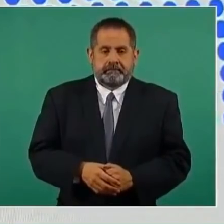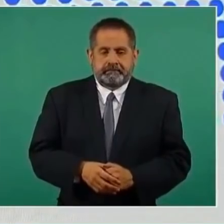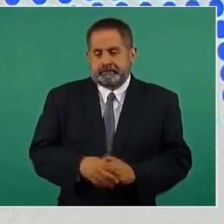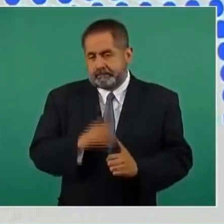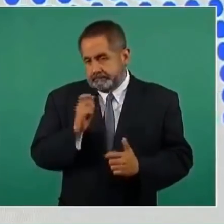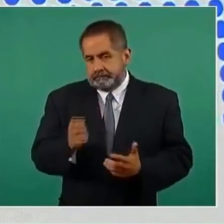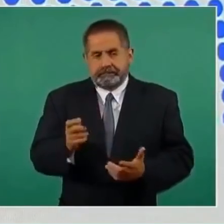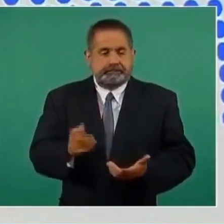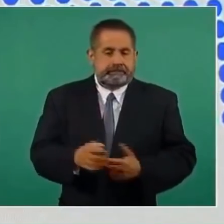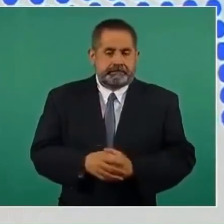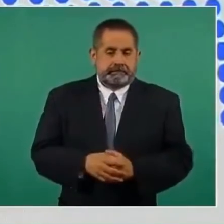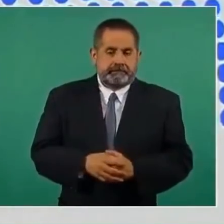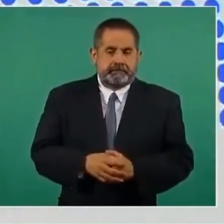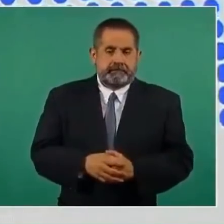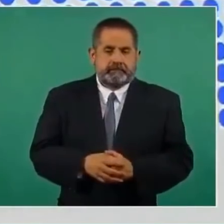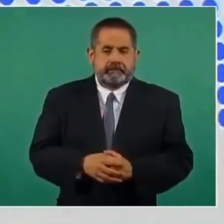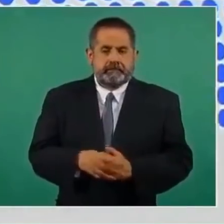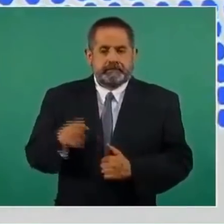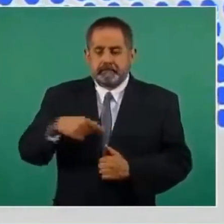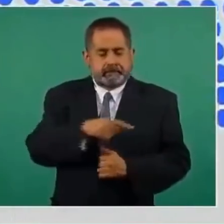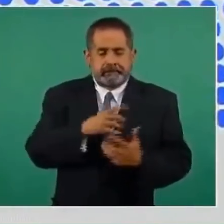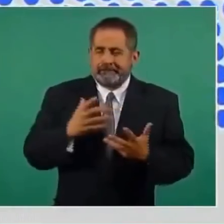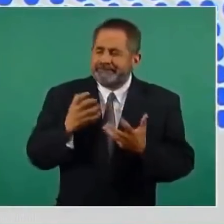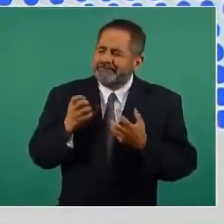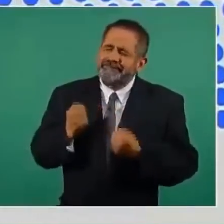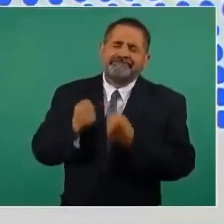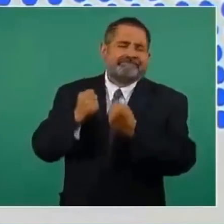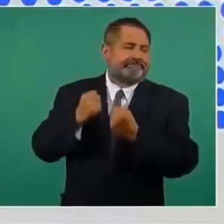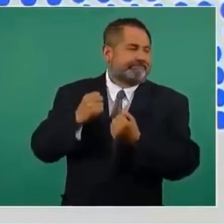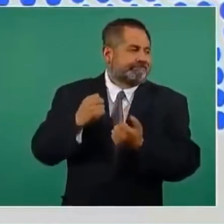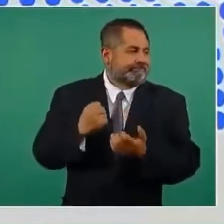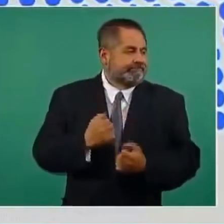Nada más que se quedaron con las ganas.